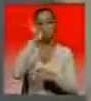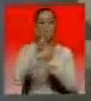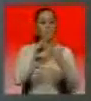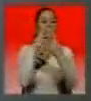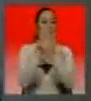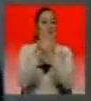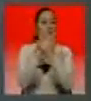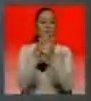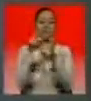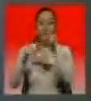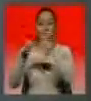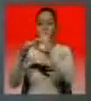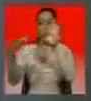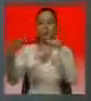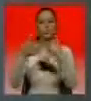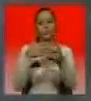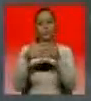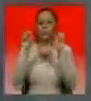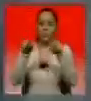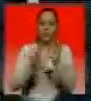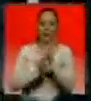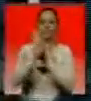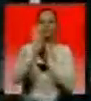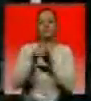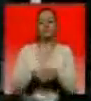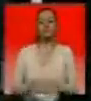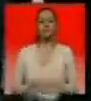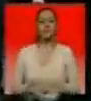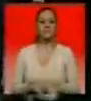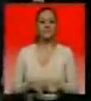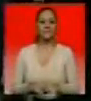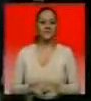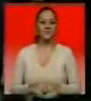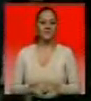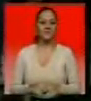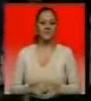estanca sus anhelos de salir adelante. María Gabriela Castro, Gama Noticias.